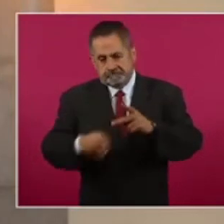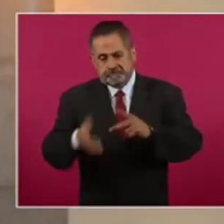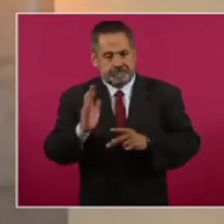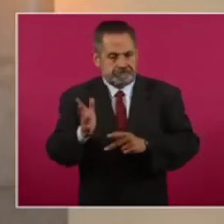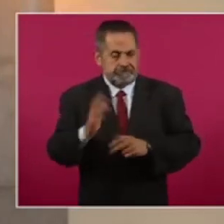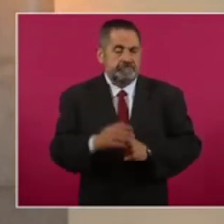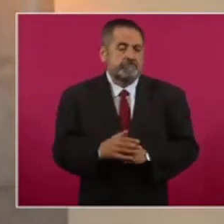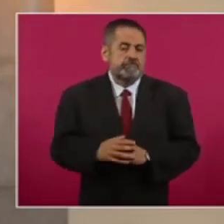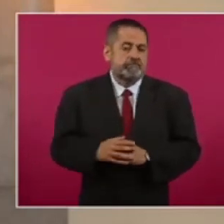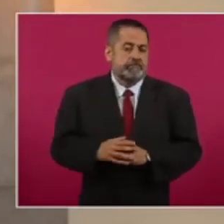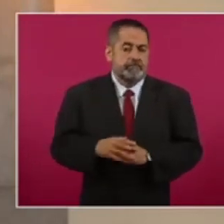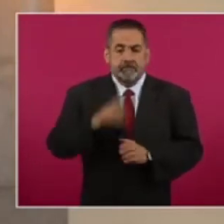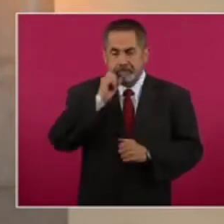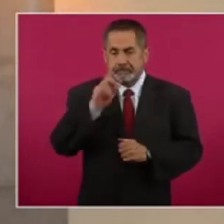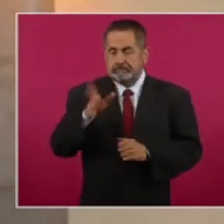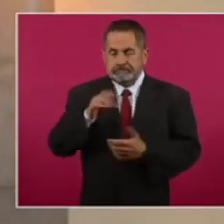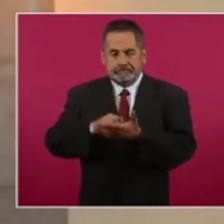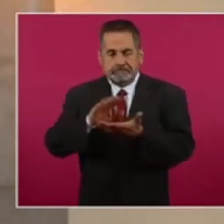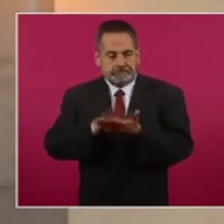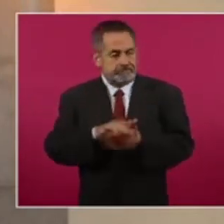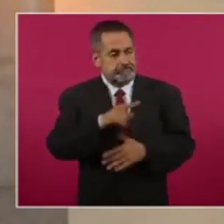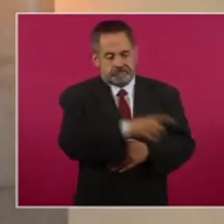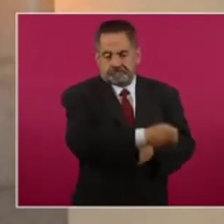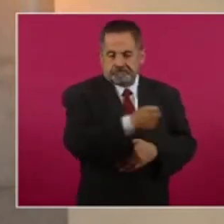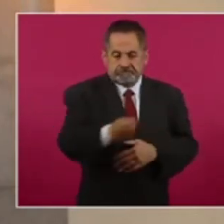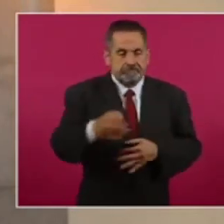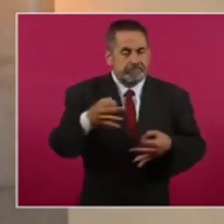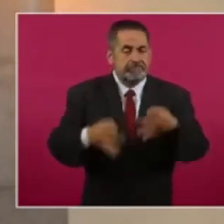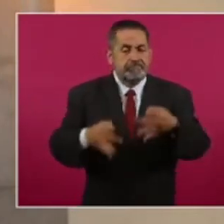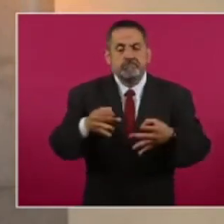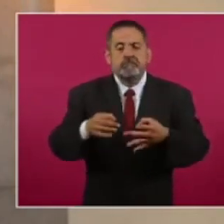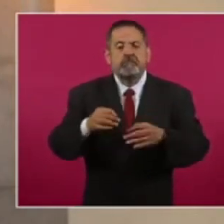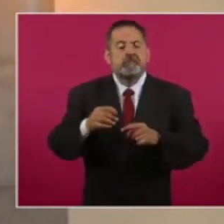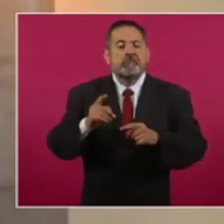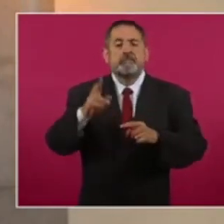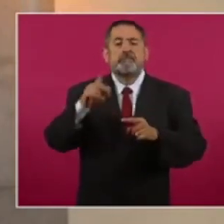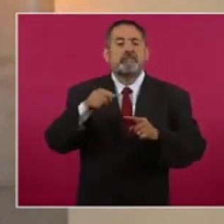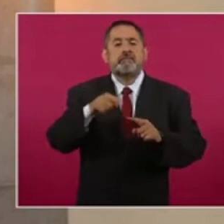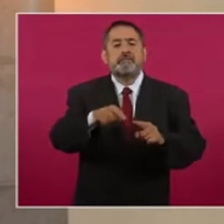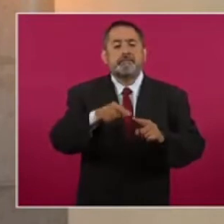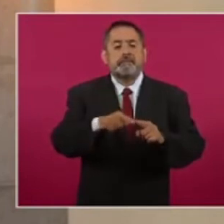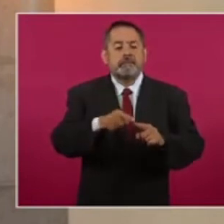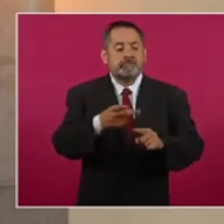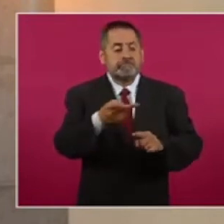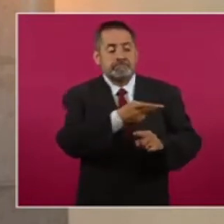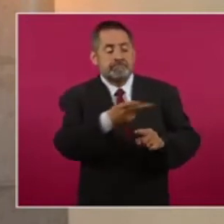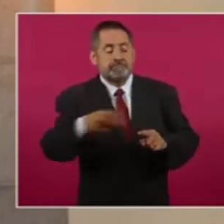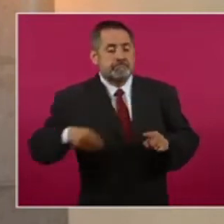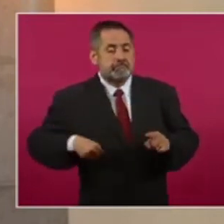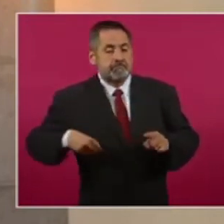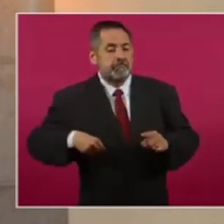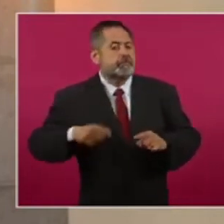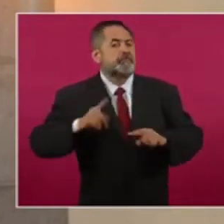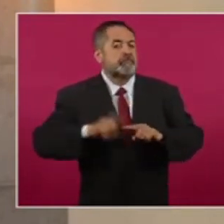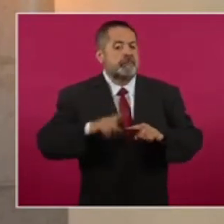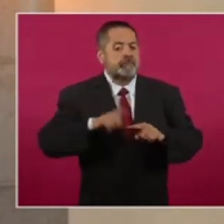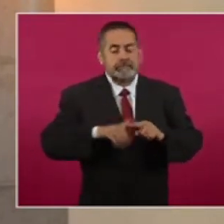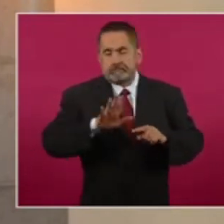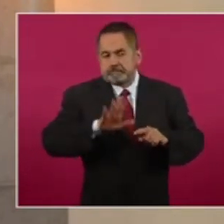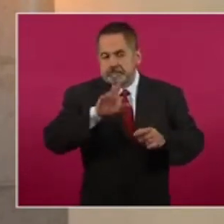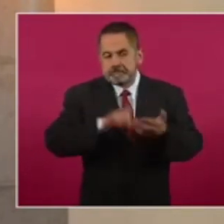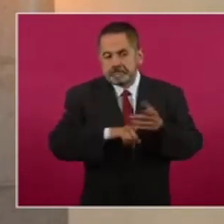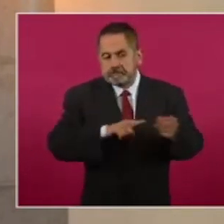se logró la vinculación a proceso penal por 2 presuntos responsables del homicidio de